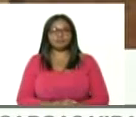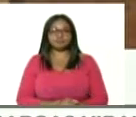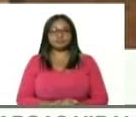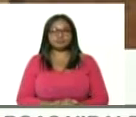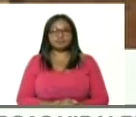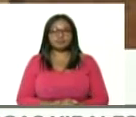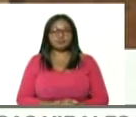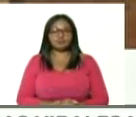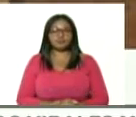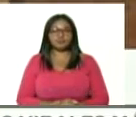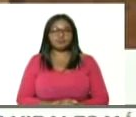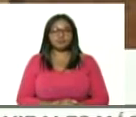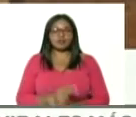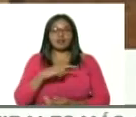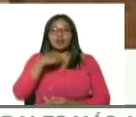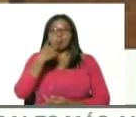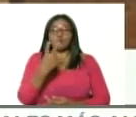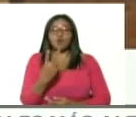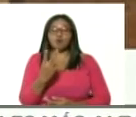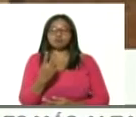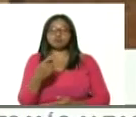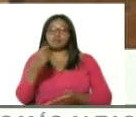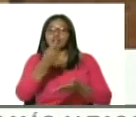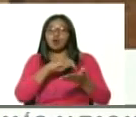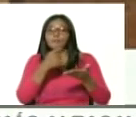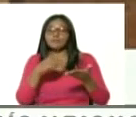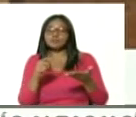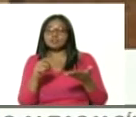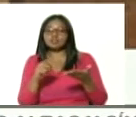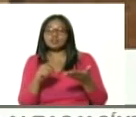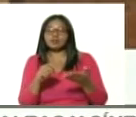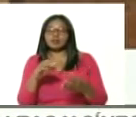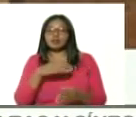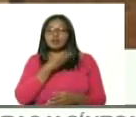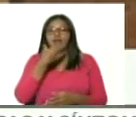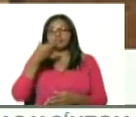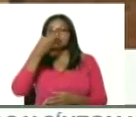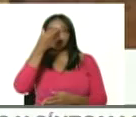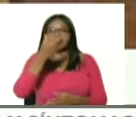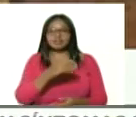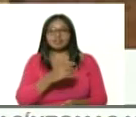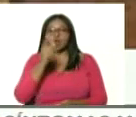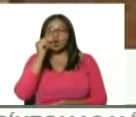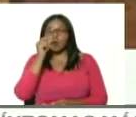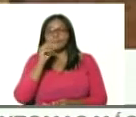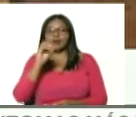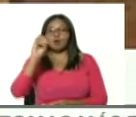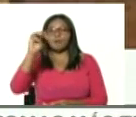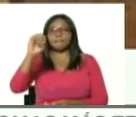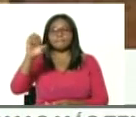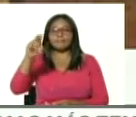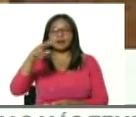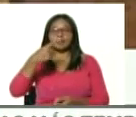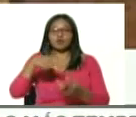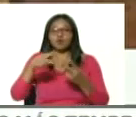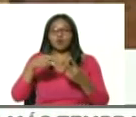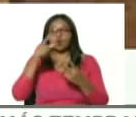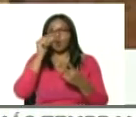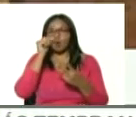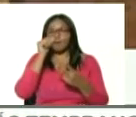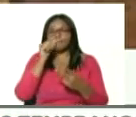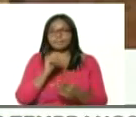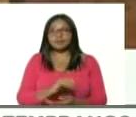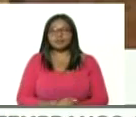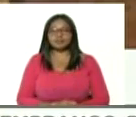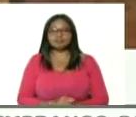voz de los compositores, cantautores Omar Acedo y Chucho,